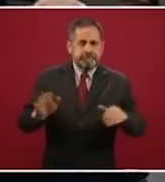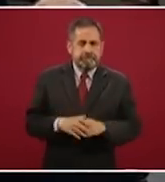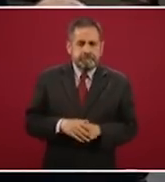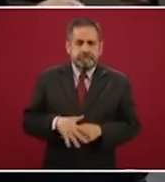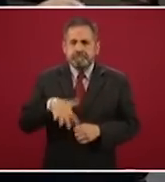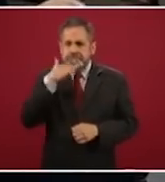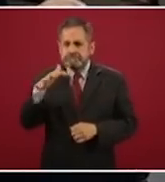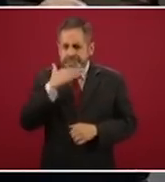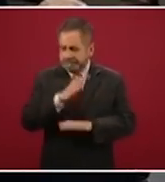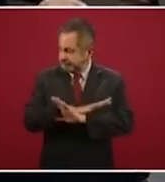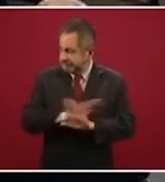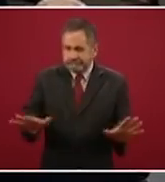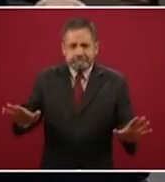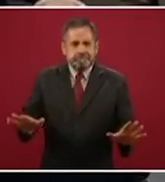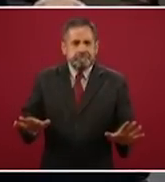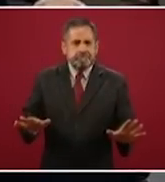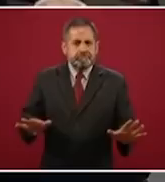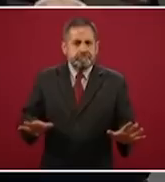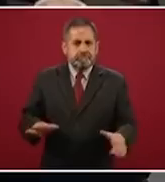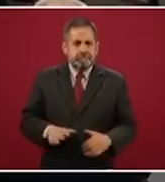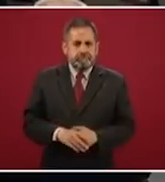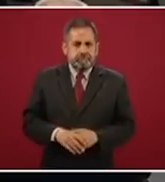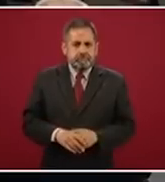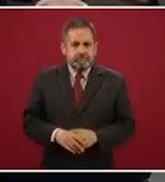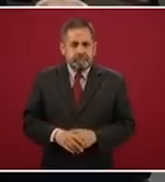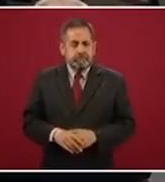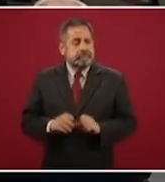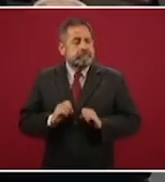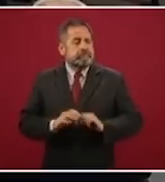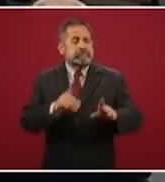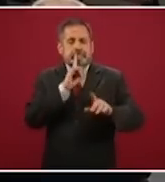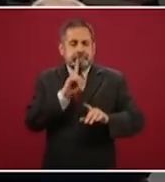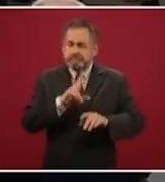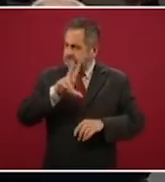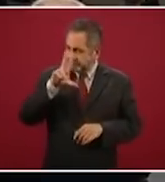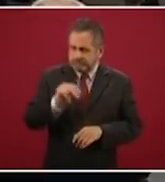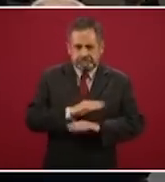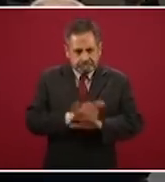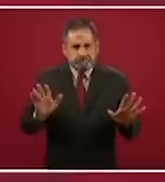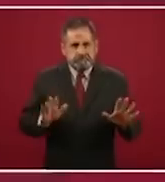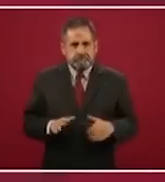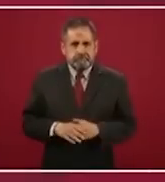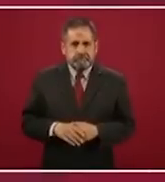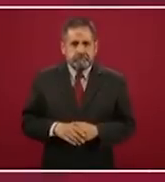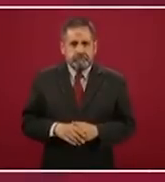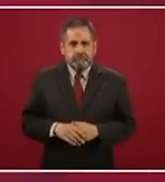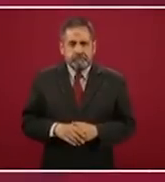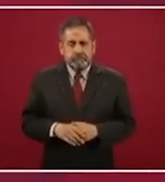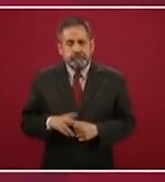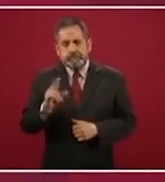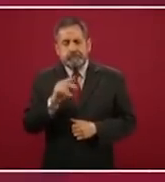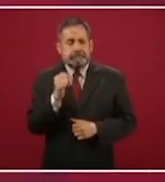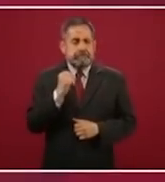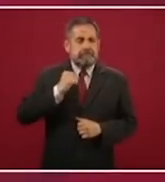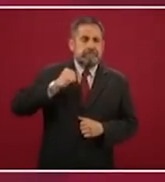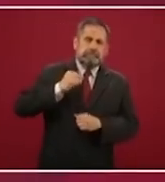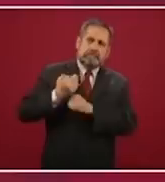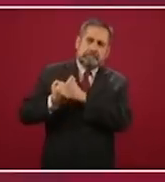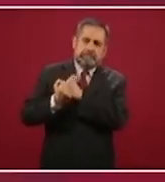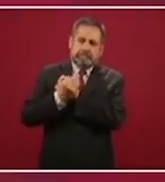cero corrupción, cero impunidad. No, es que estoy bien